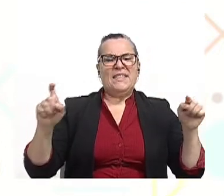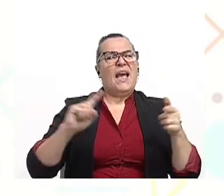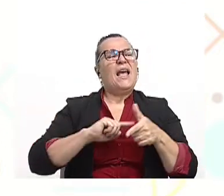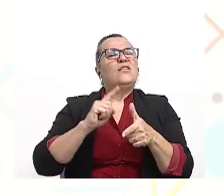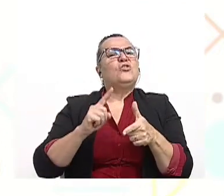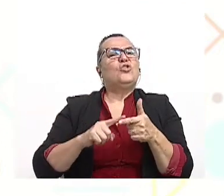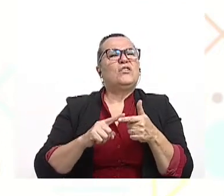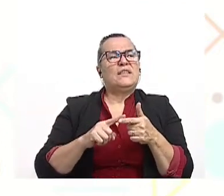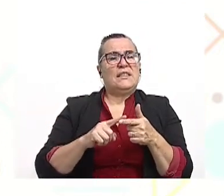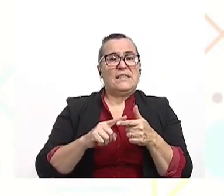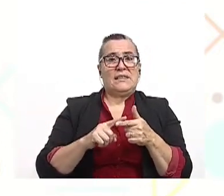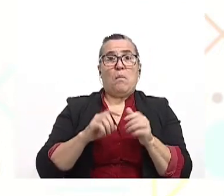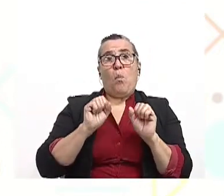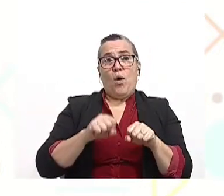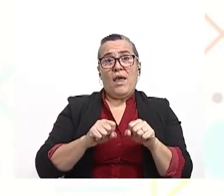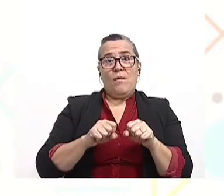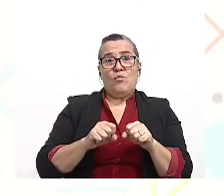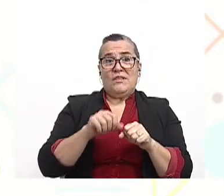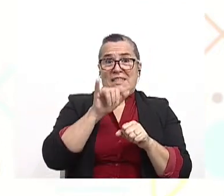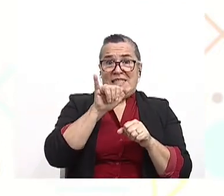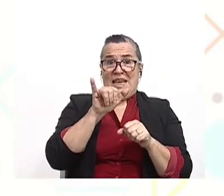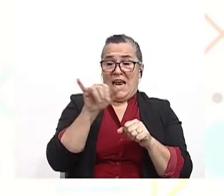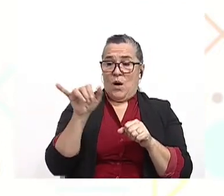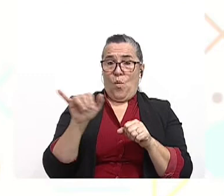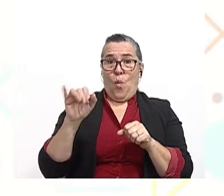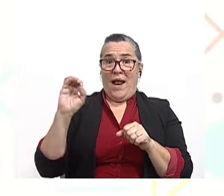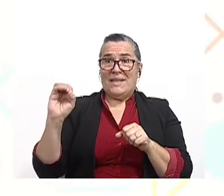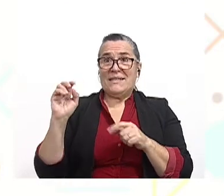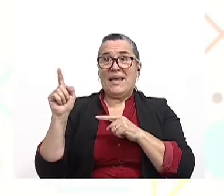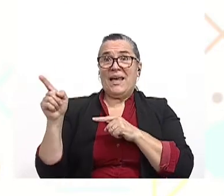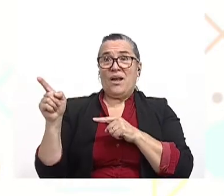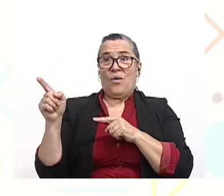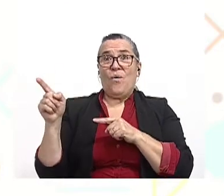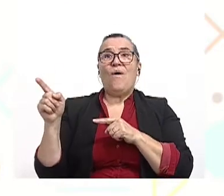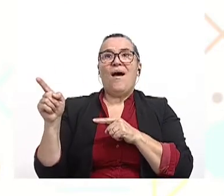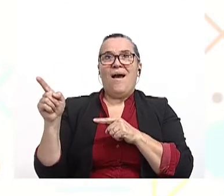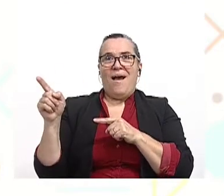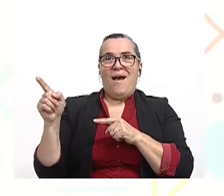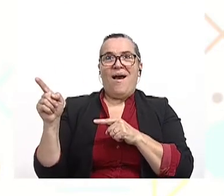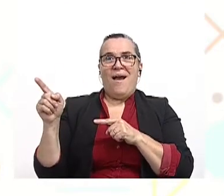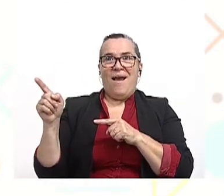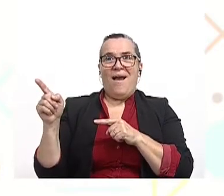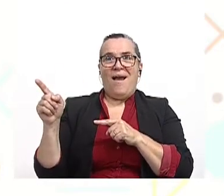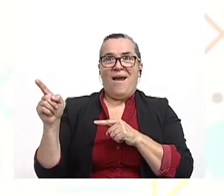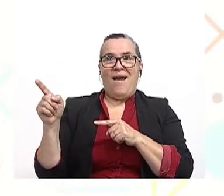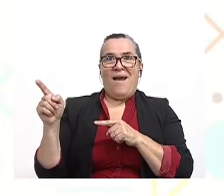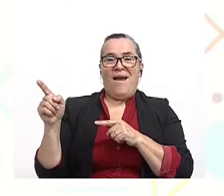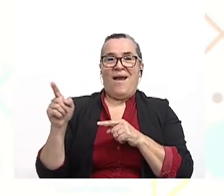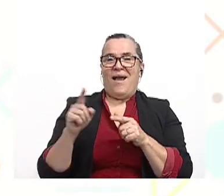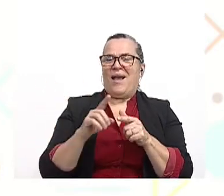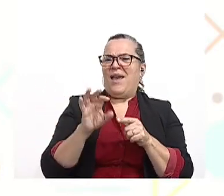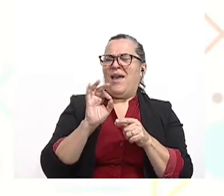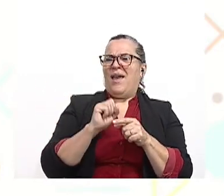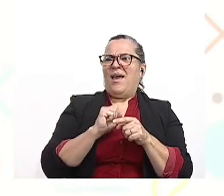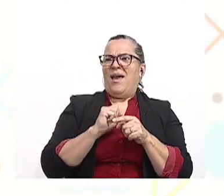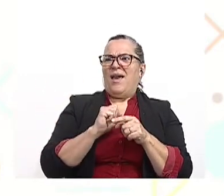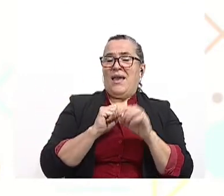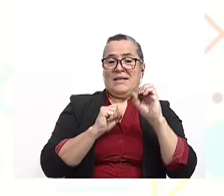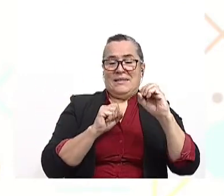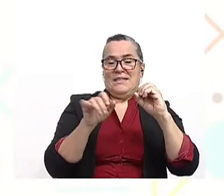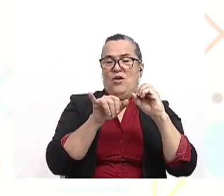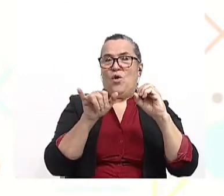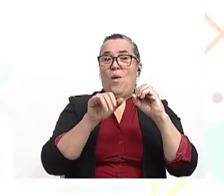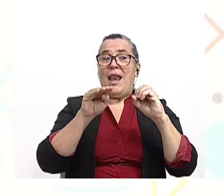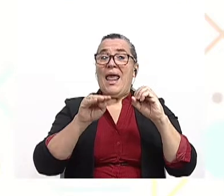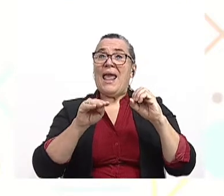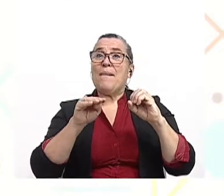hacer que Y sea igual a 0. Entonces, igualando Y a 0, obtenemos que 0 es igual